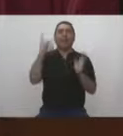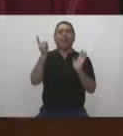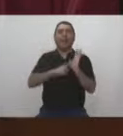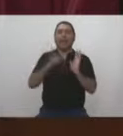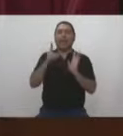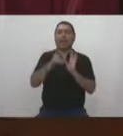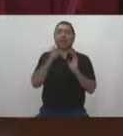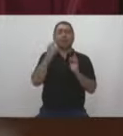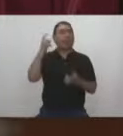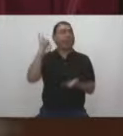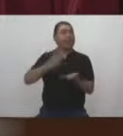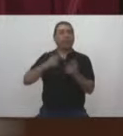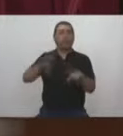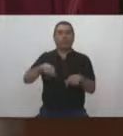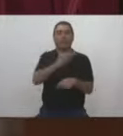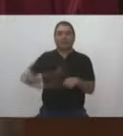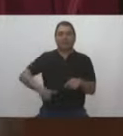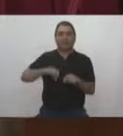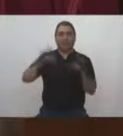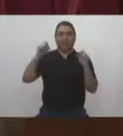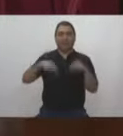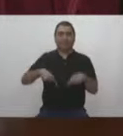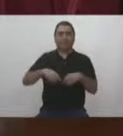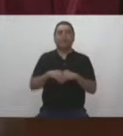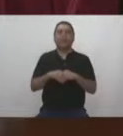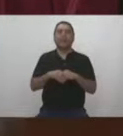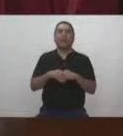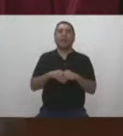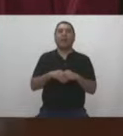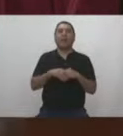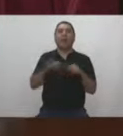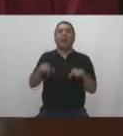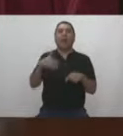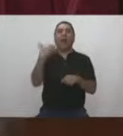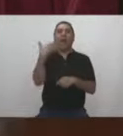tiende a pensar que están completamente fuera de la realidad de aquellos que los